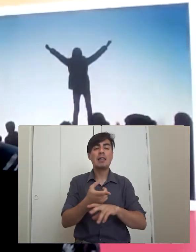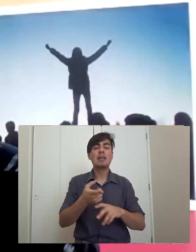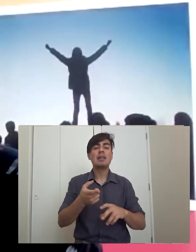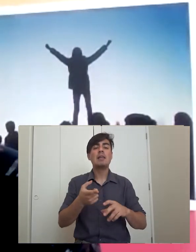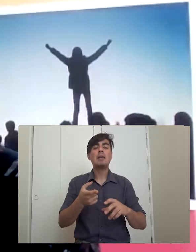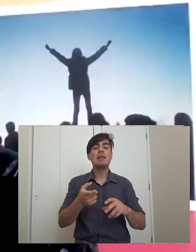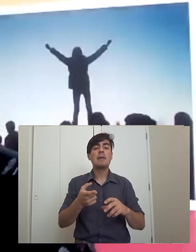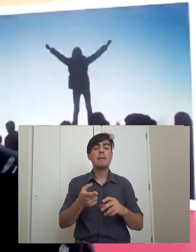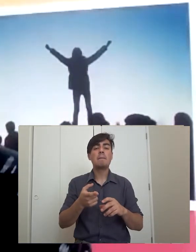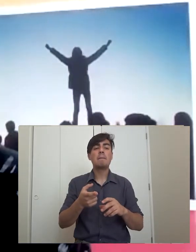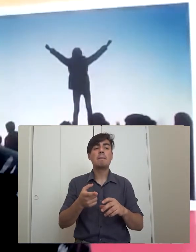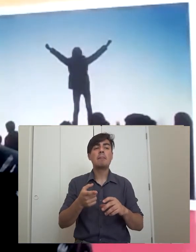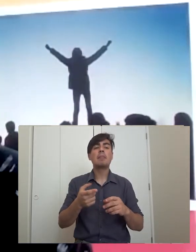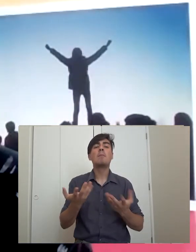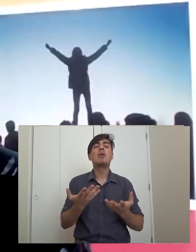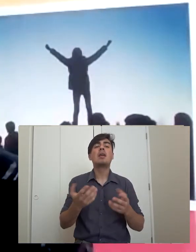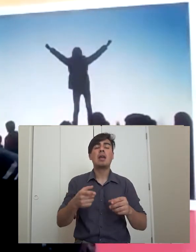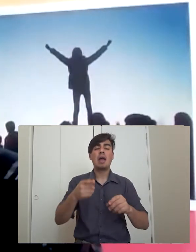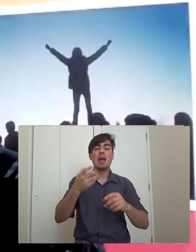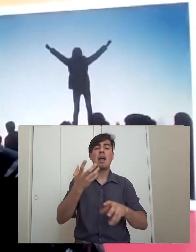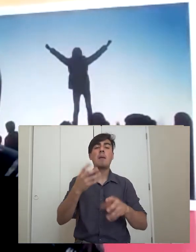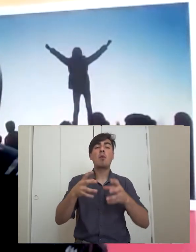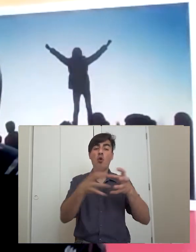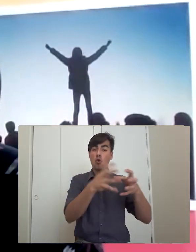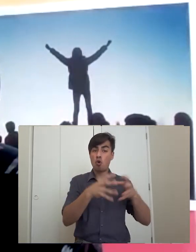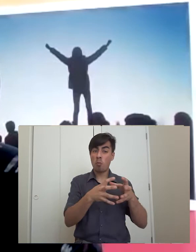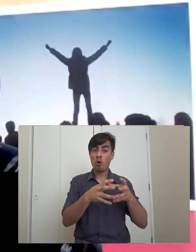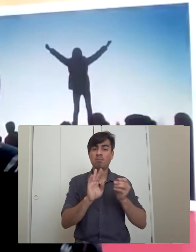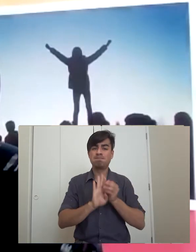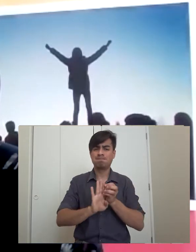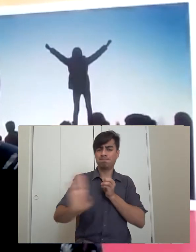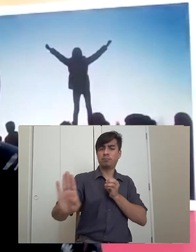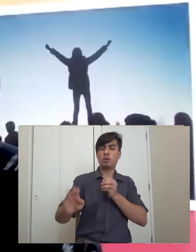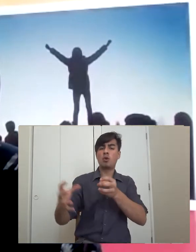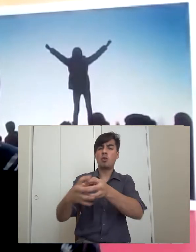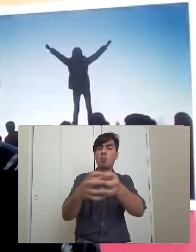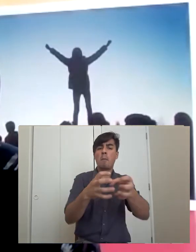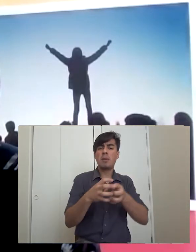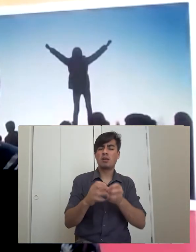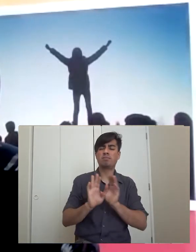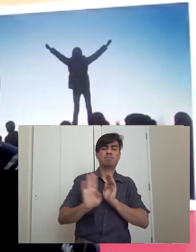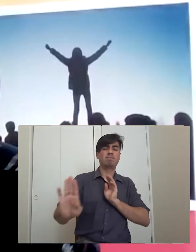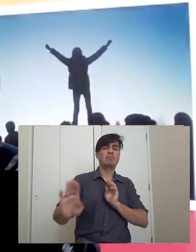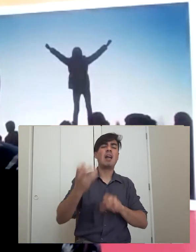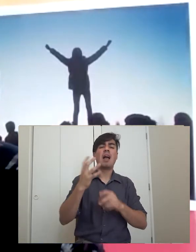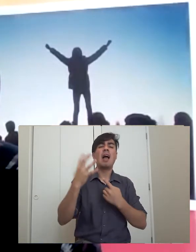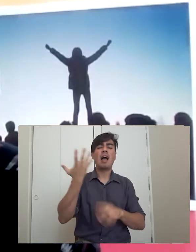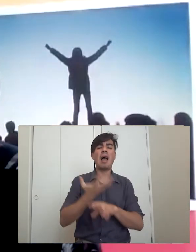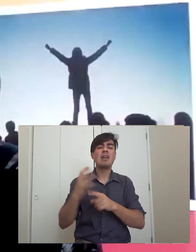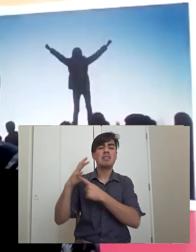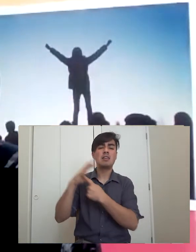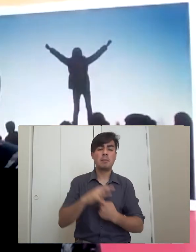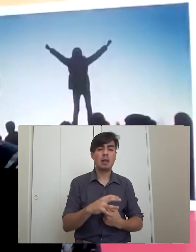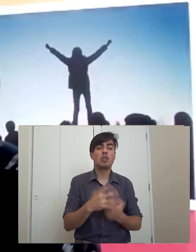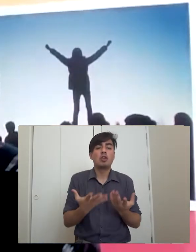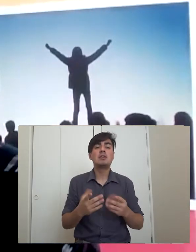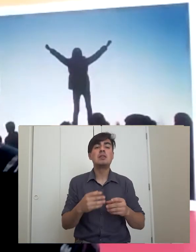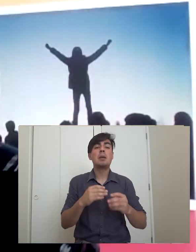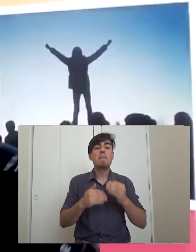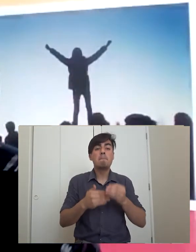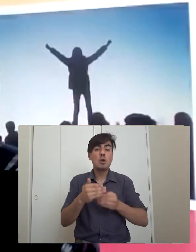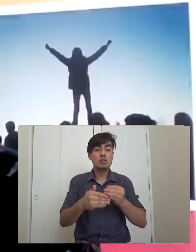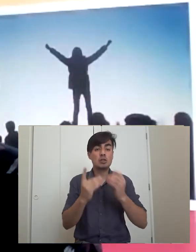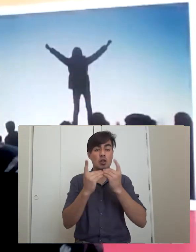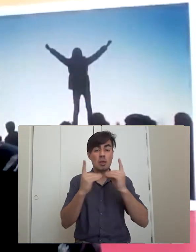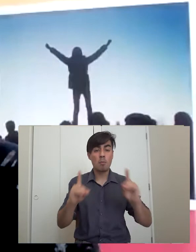tienden a evitar a las minorías y dañan a las minorías. Y aprender sobre democracia es simplemente,